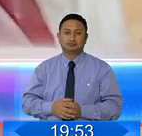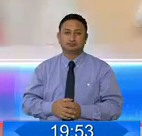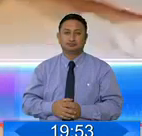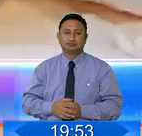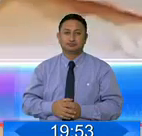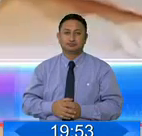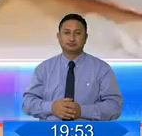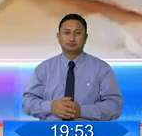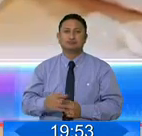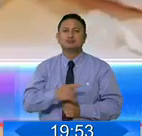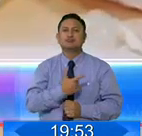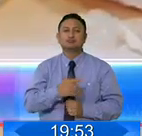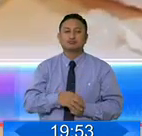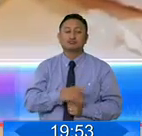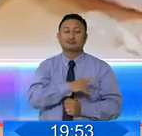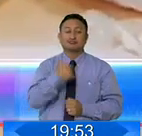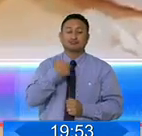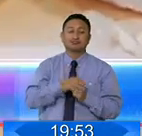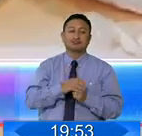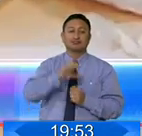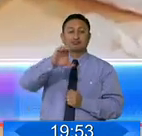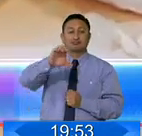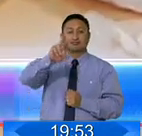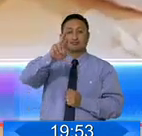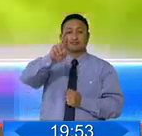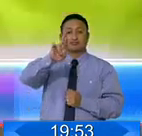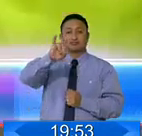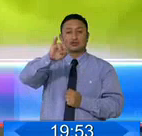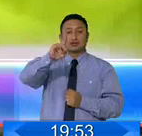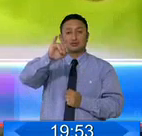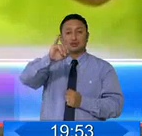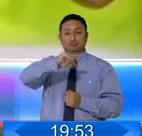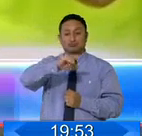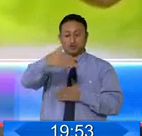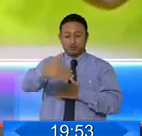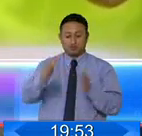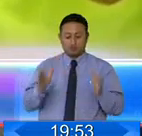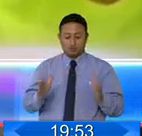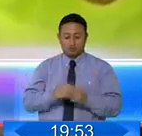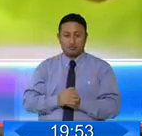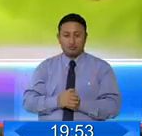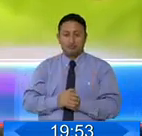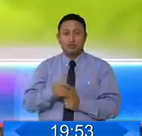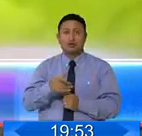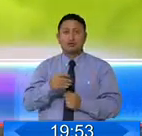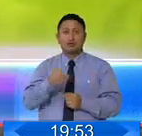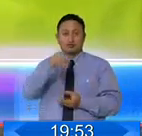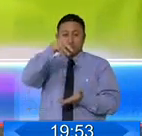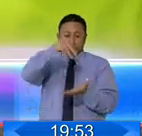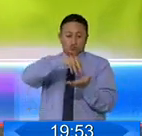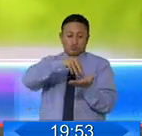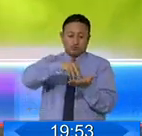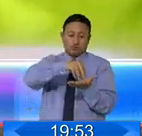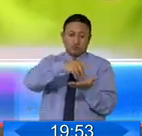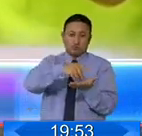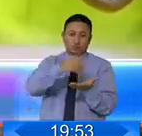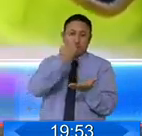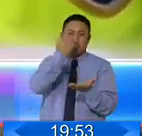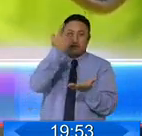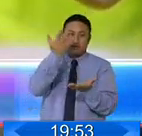Se encontró lo que es la marihuana creepy, un bloque y medio y piedras de una sustancia